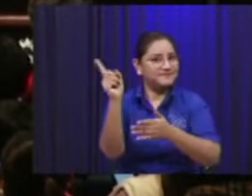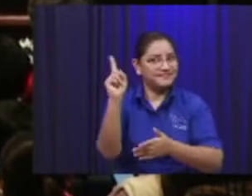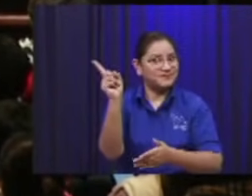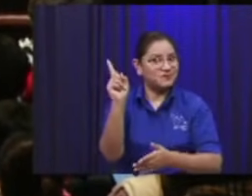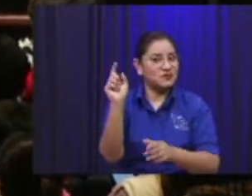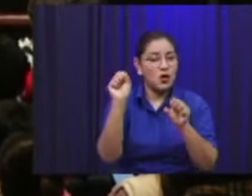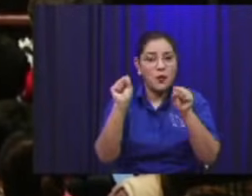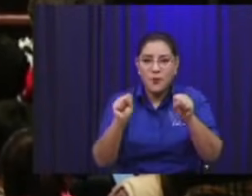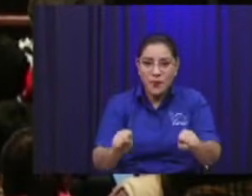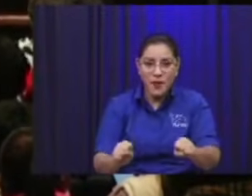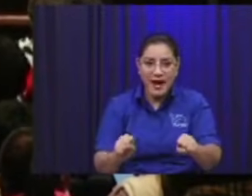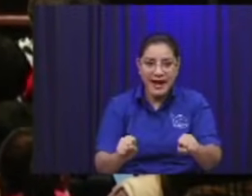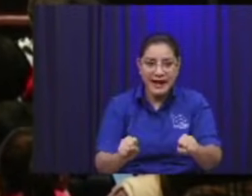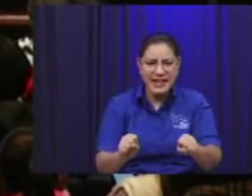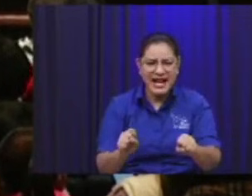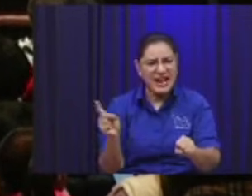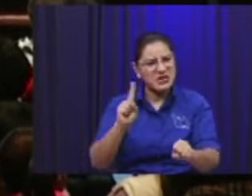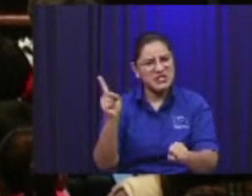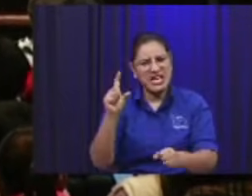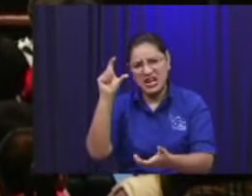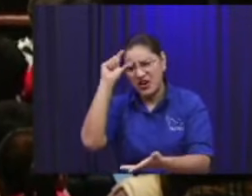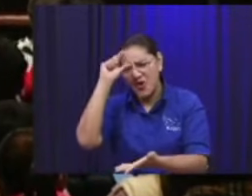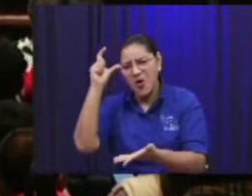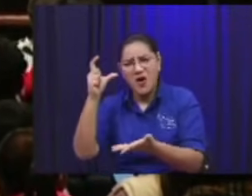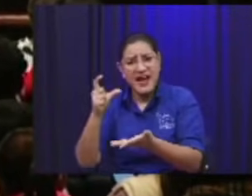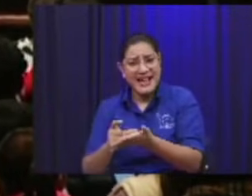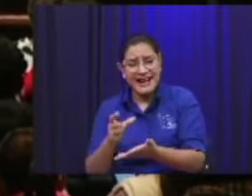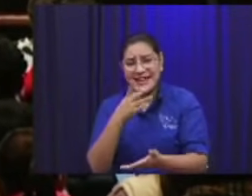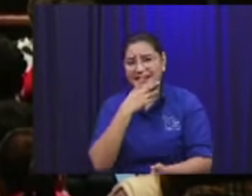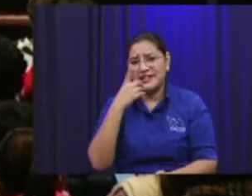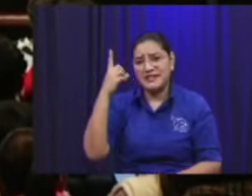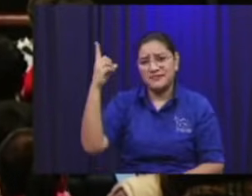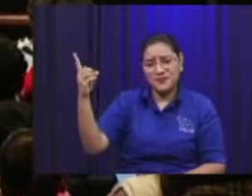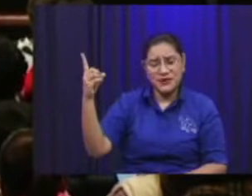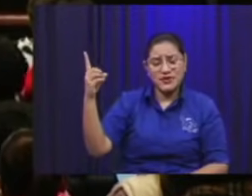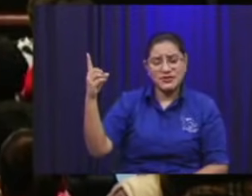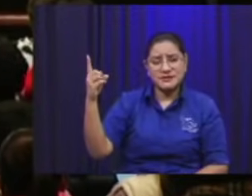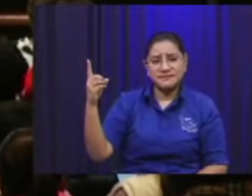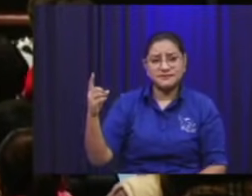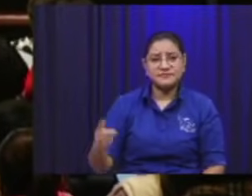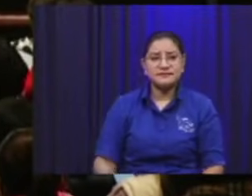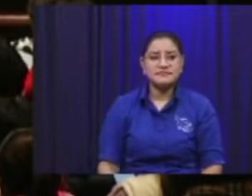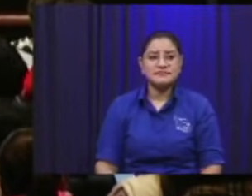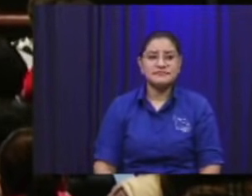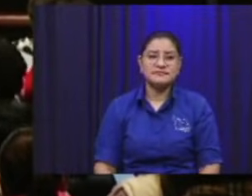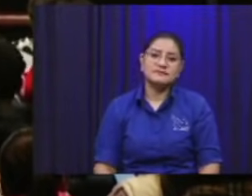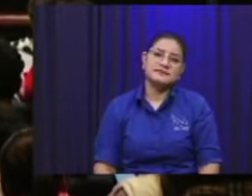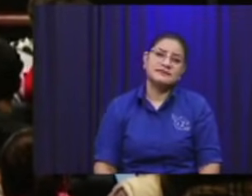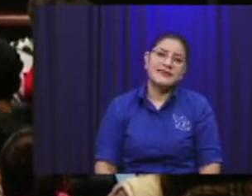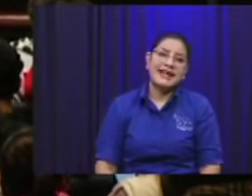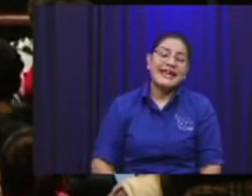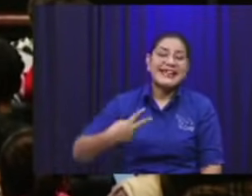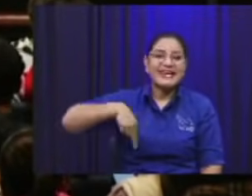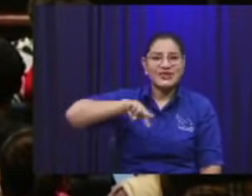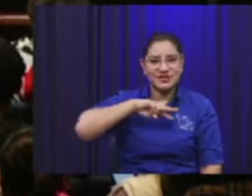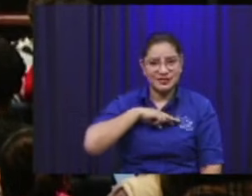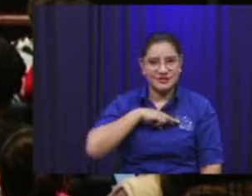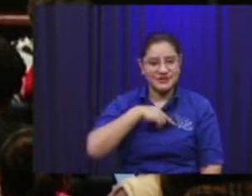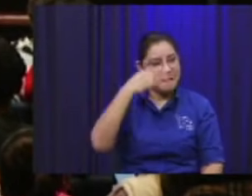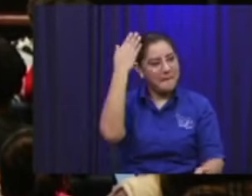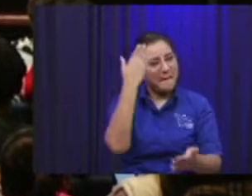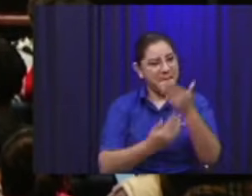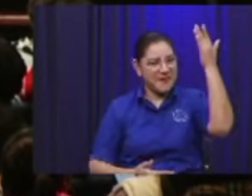incrédulos no hasta los ateos no pueden discutirlo es que de que nos vamos nos